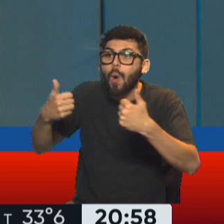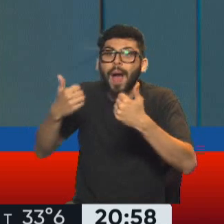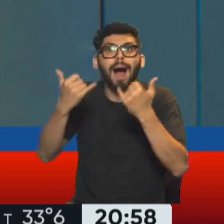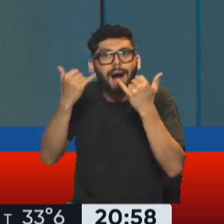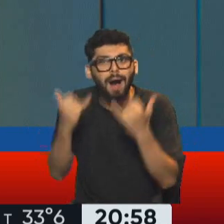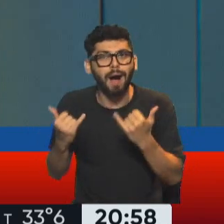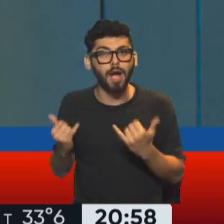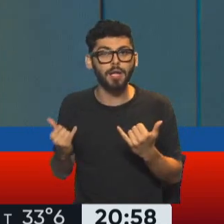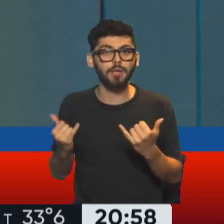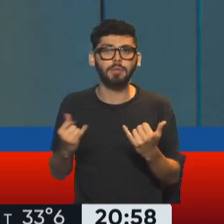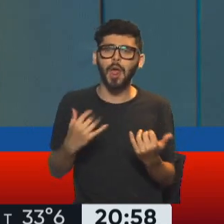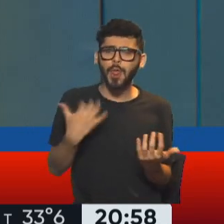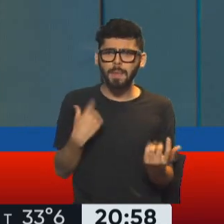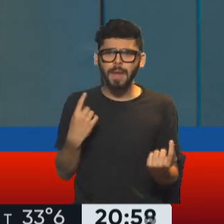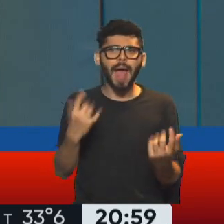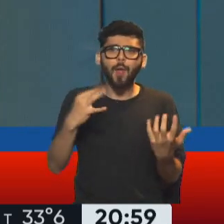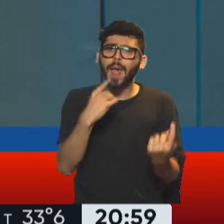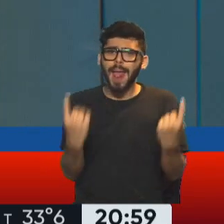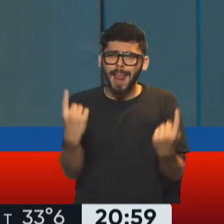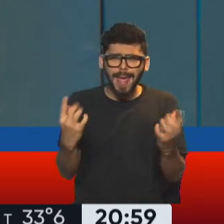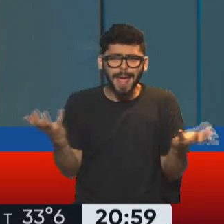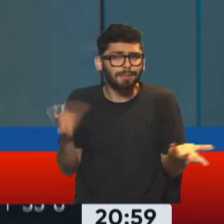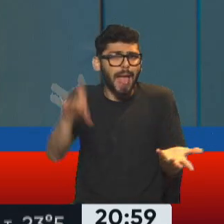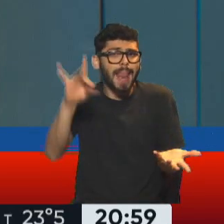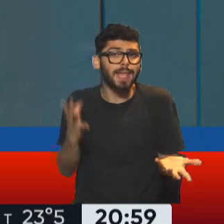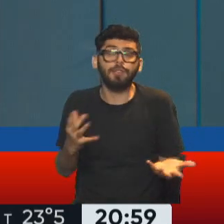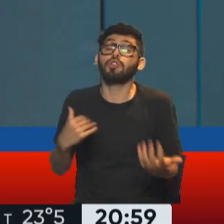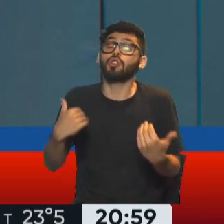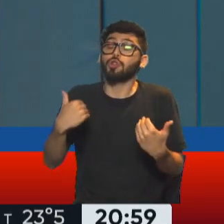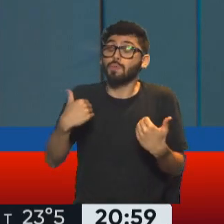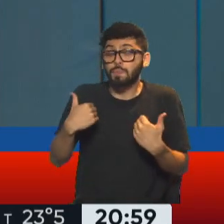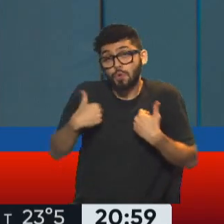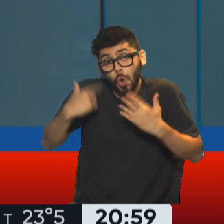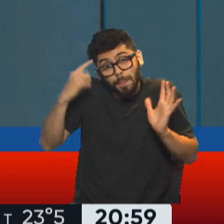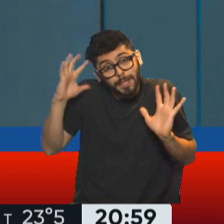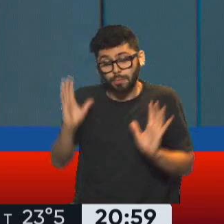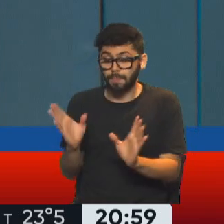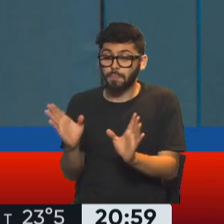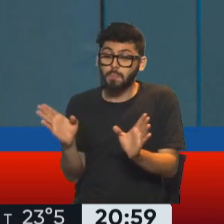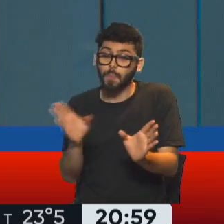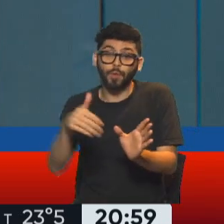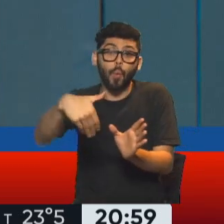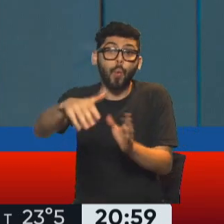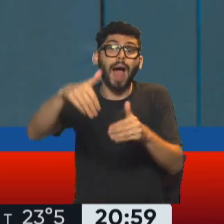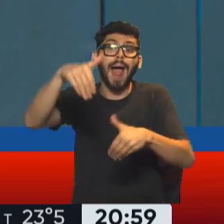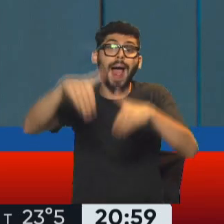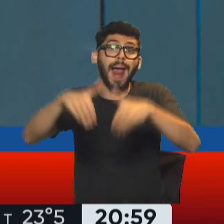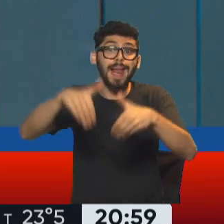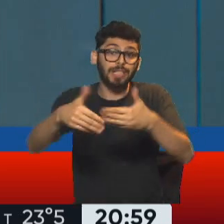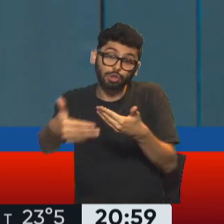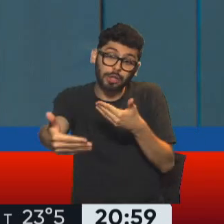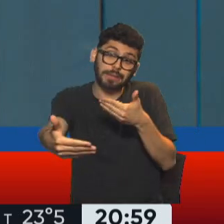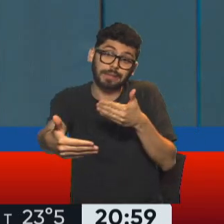Uno elige. Yo elegiría en este proceso en que estamos con vistas a elecciones muy